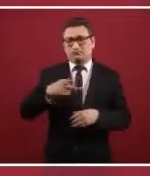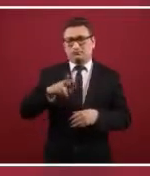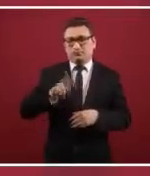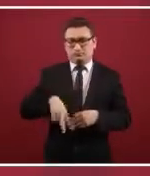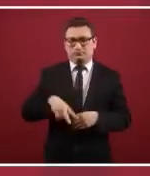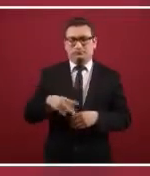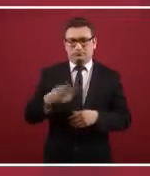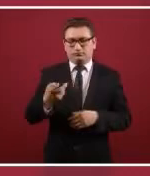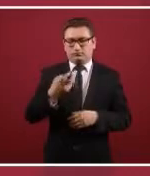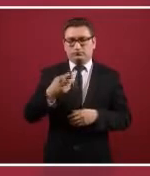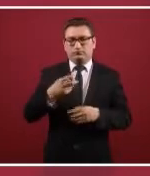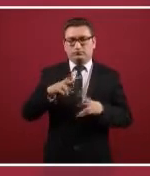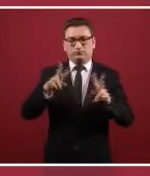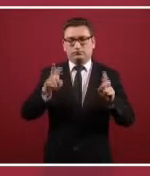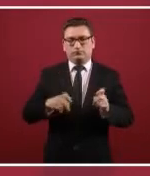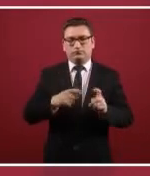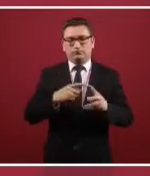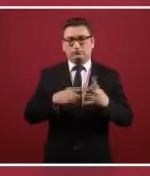asunto.